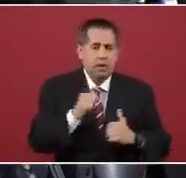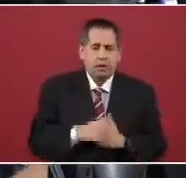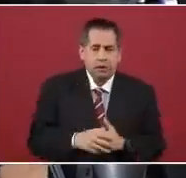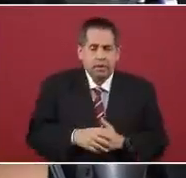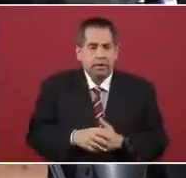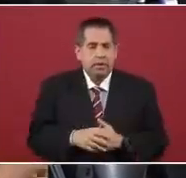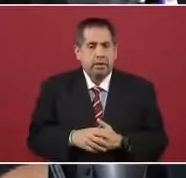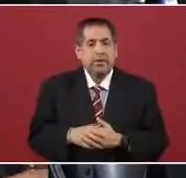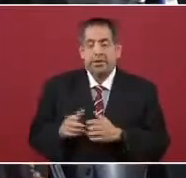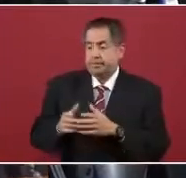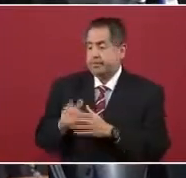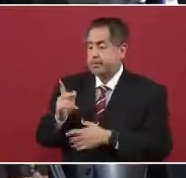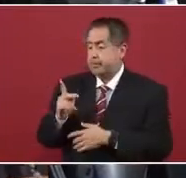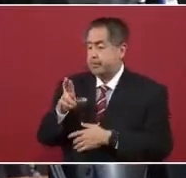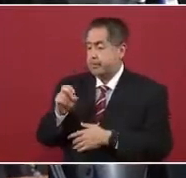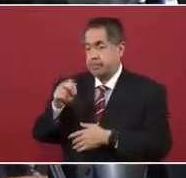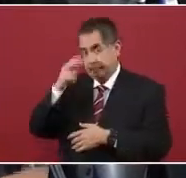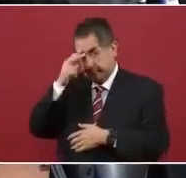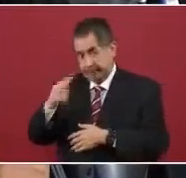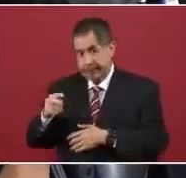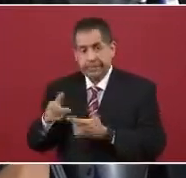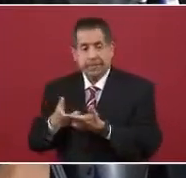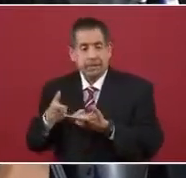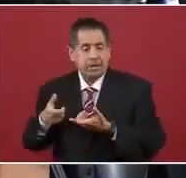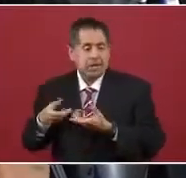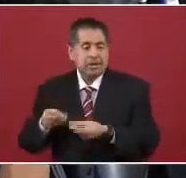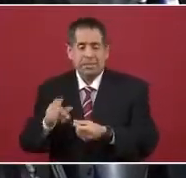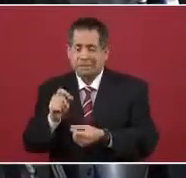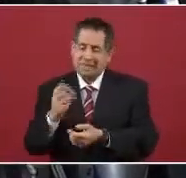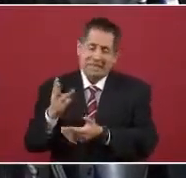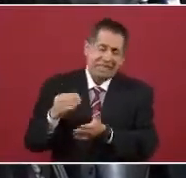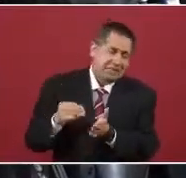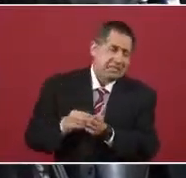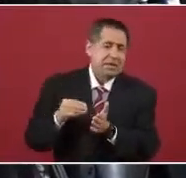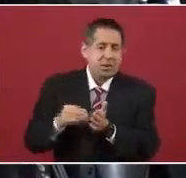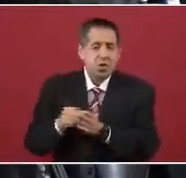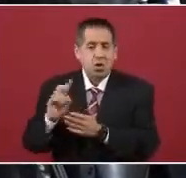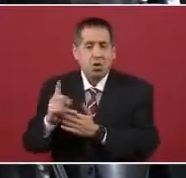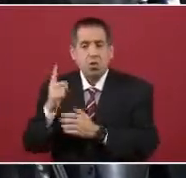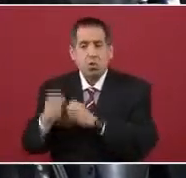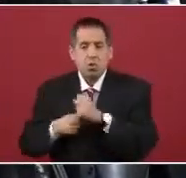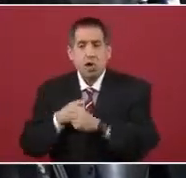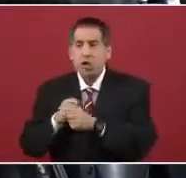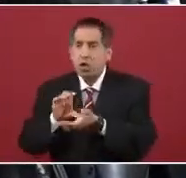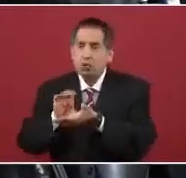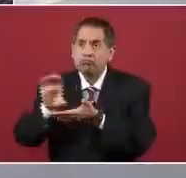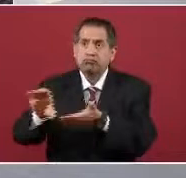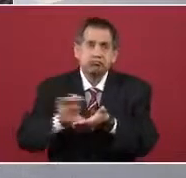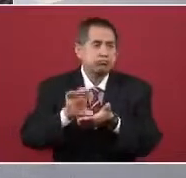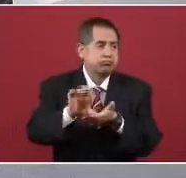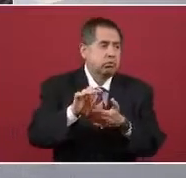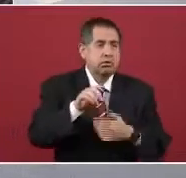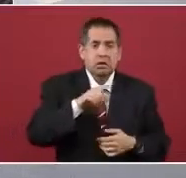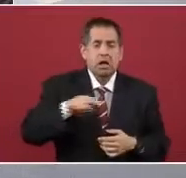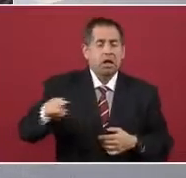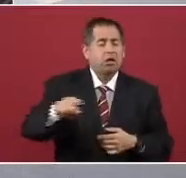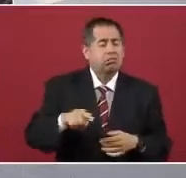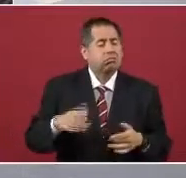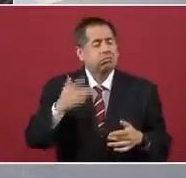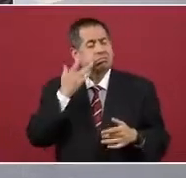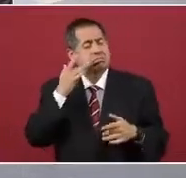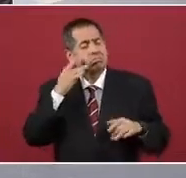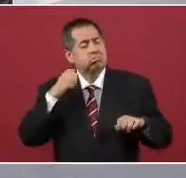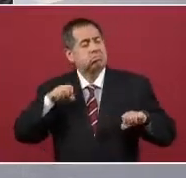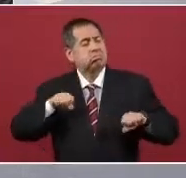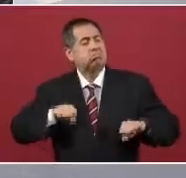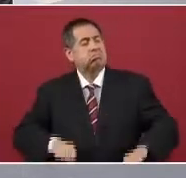ProMéxico gastaba entre 18 mil y 23 mil millones de dólares anuales para darse una vida de jeques gracias